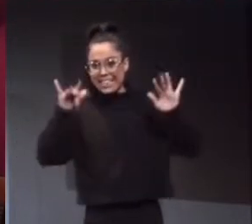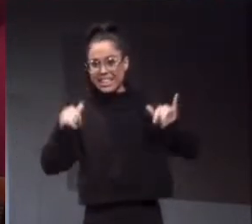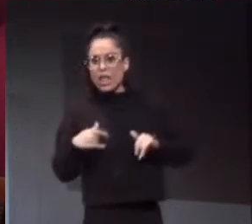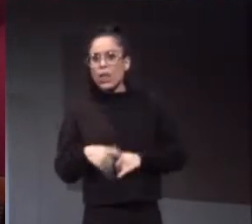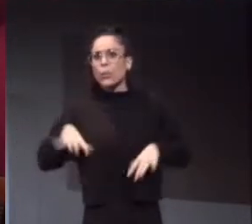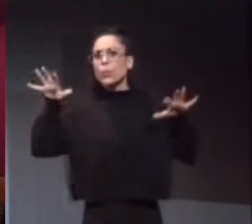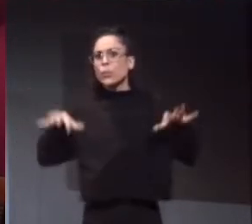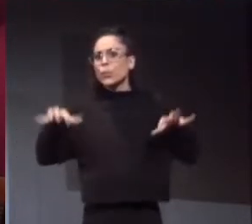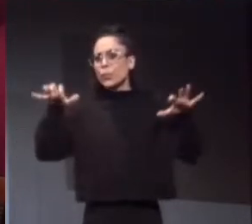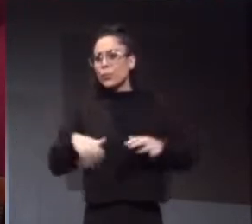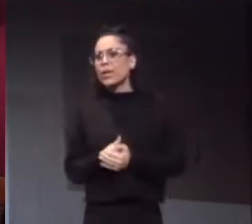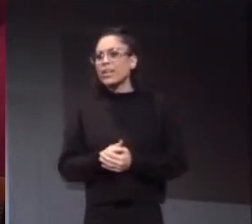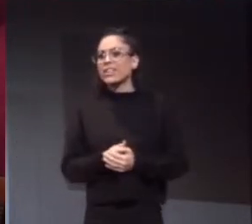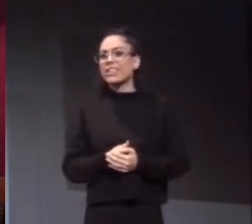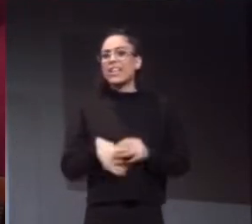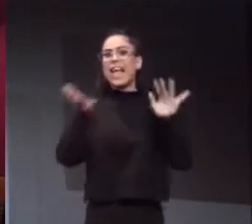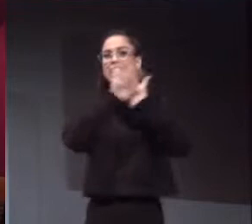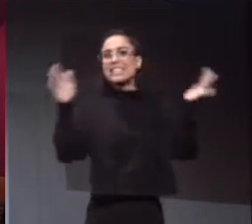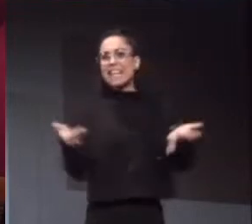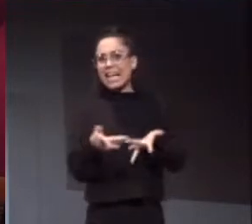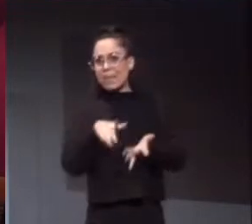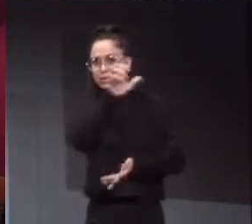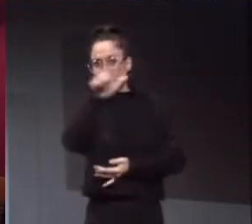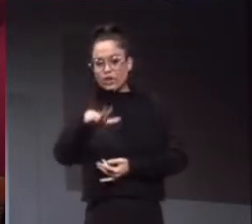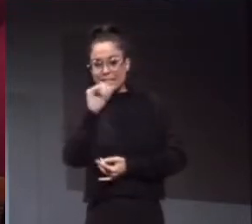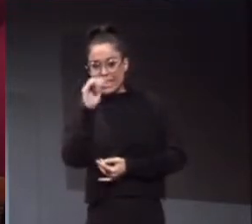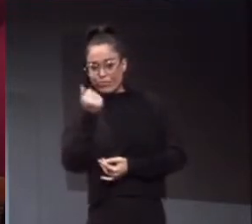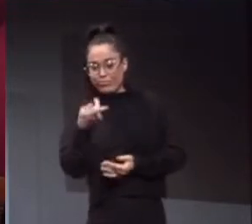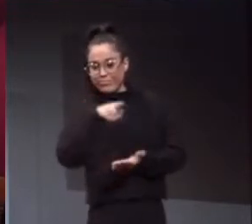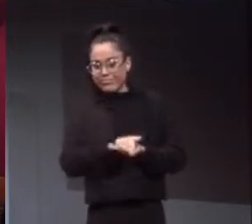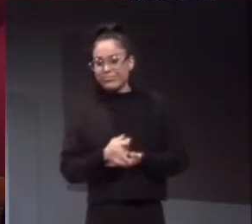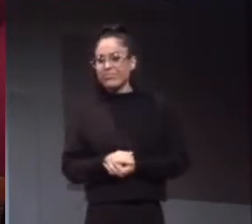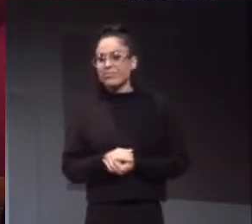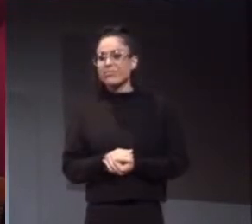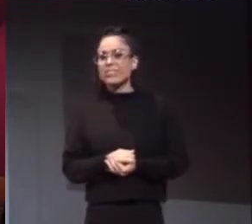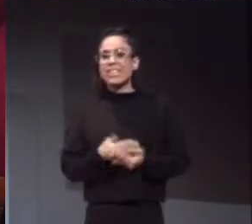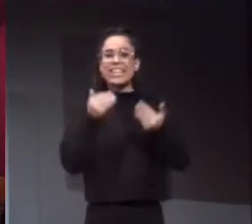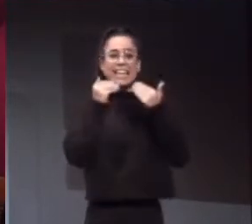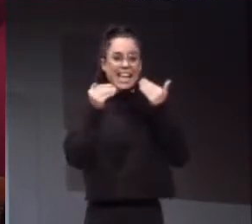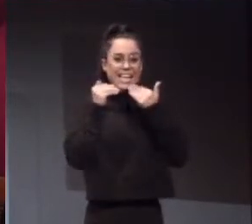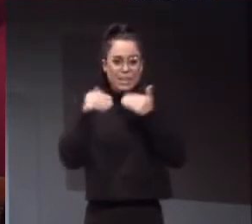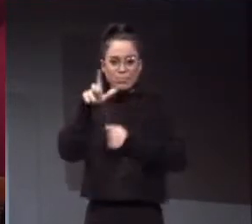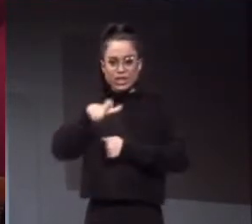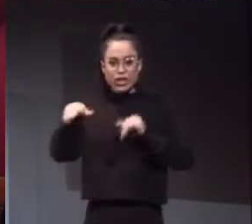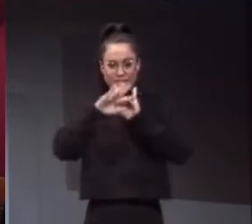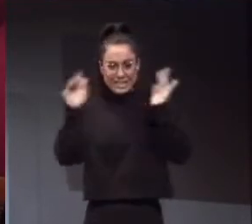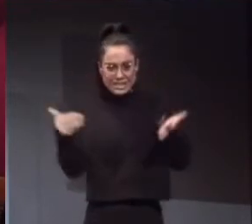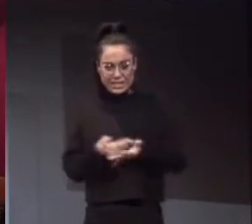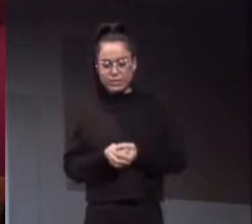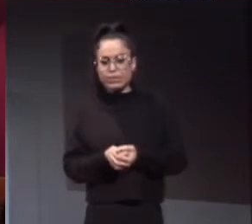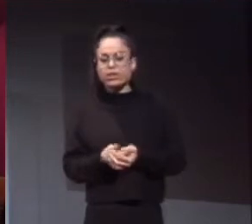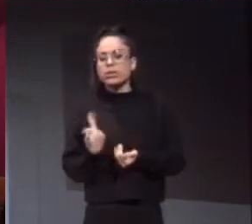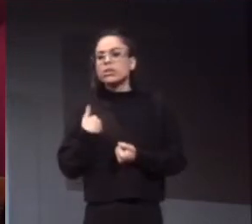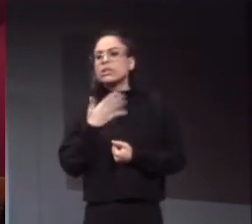saludamos de nuevo ya los internautas esto te buscará se repita tuco internauta qué digo